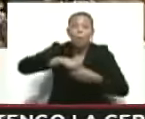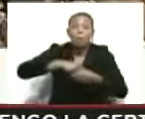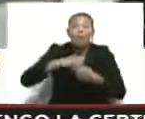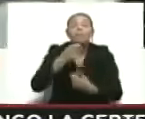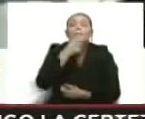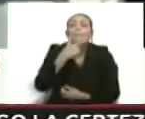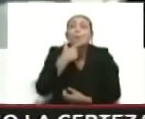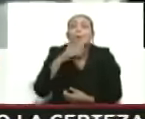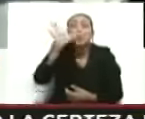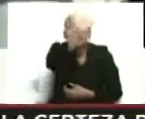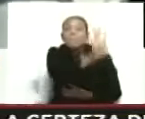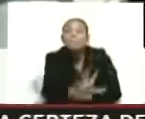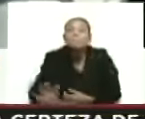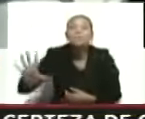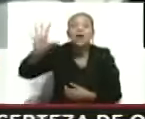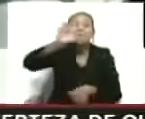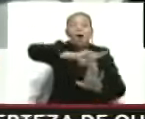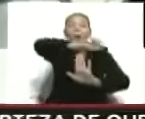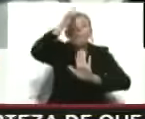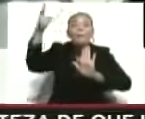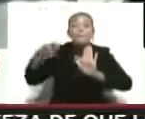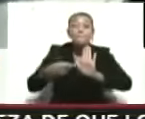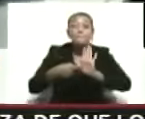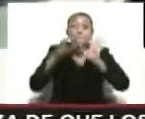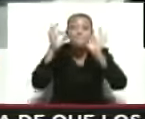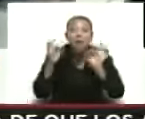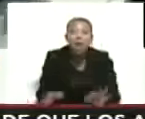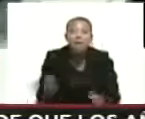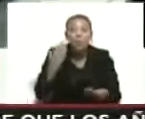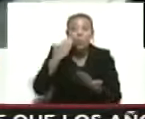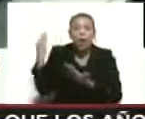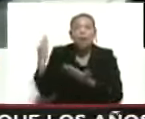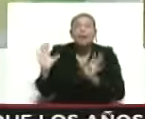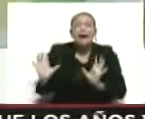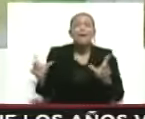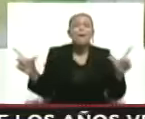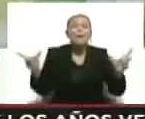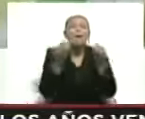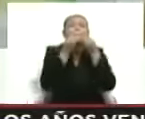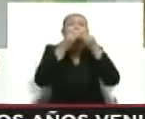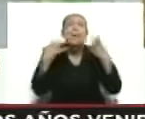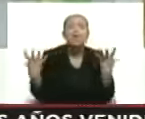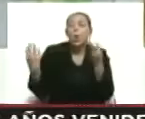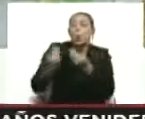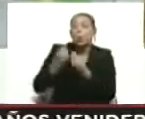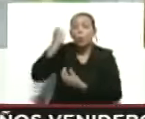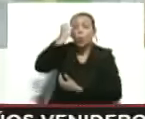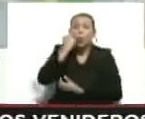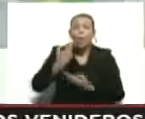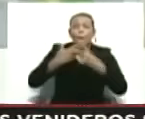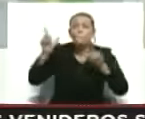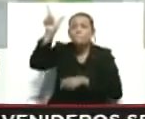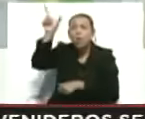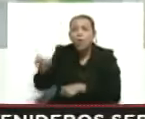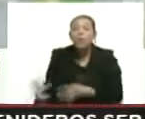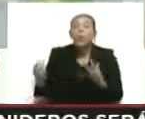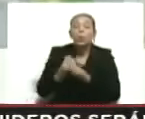hermoso mapa que vemos aquí en... que adorna hoy junto al lado de Bolívar y de nuestro comandante